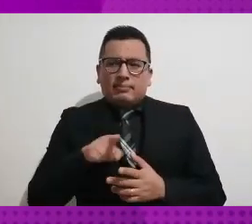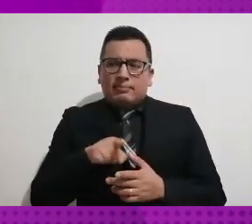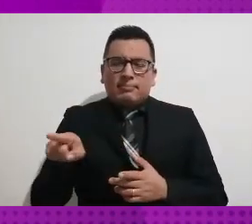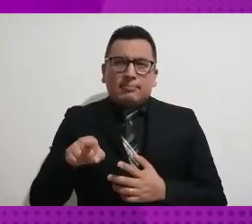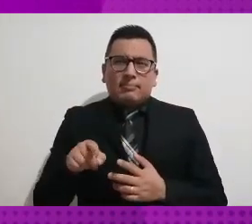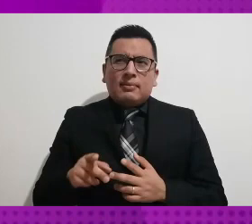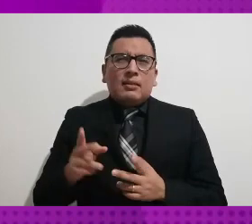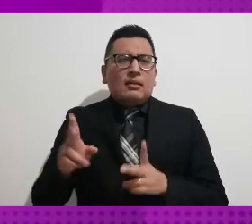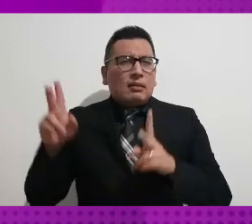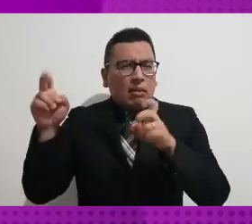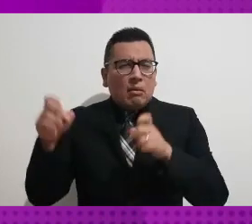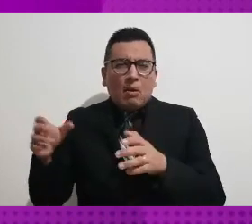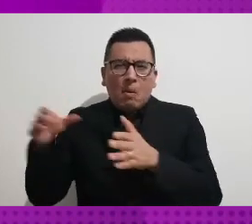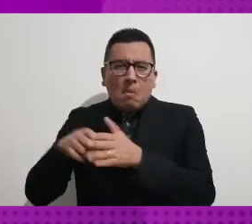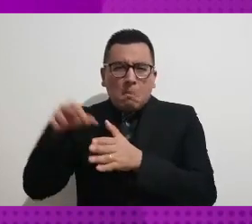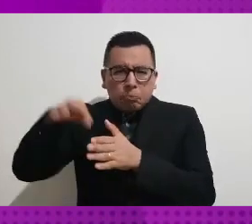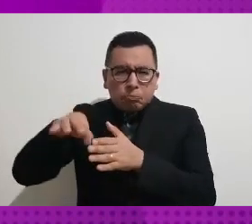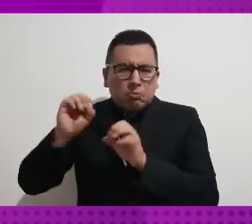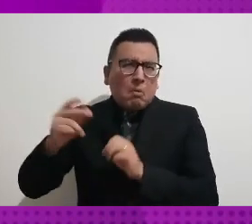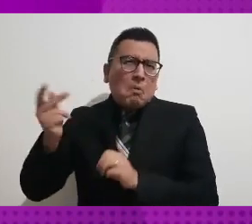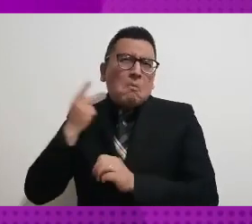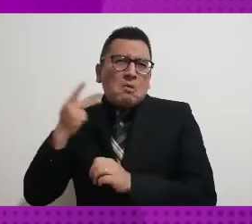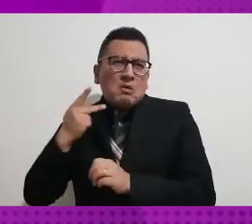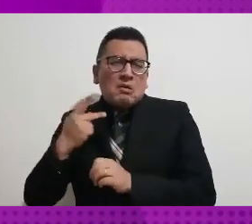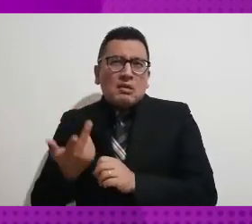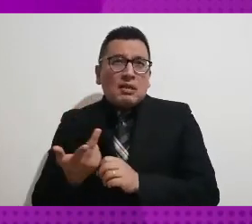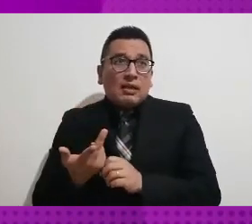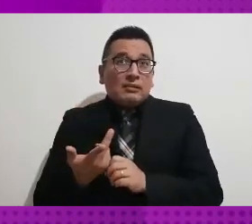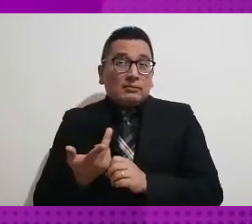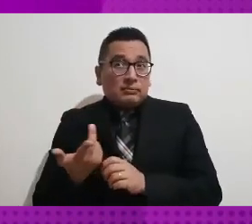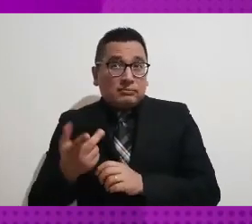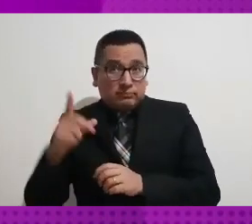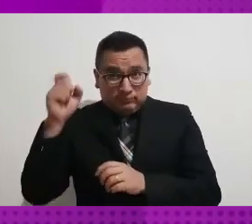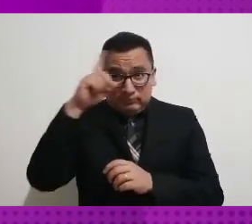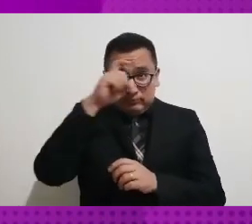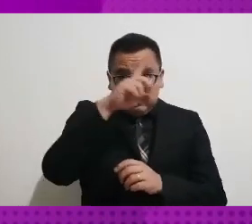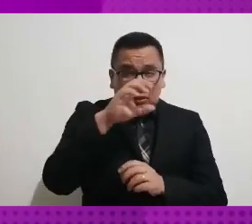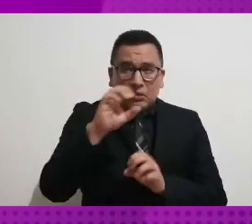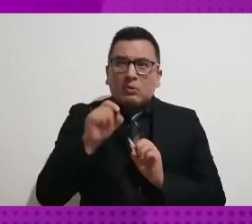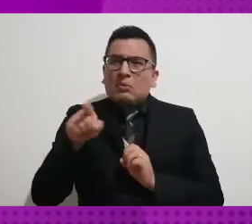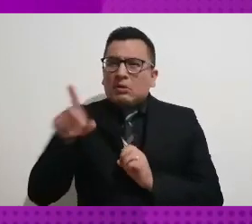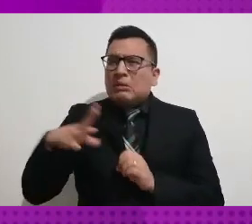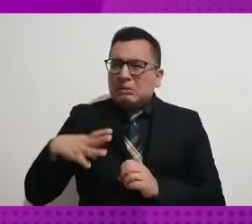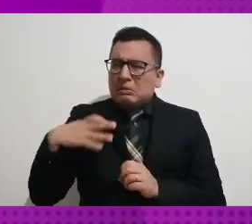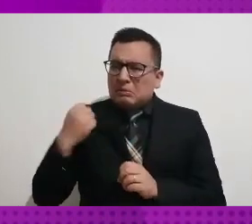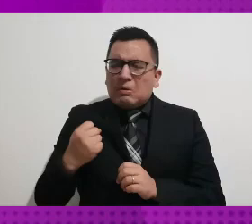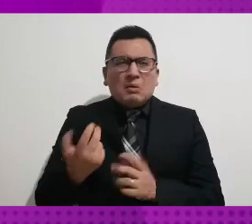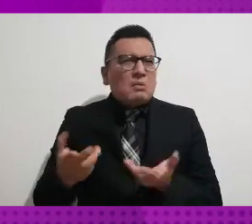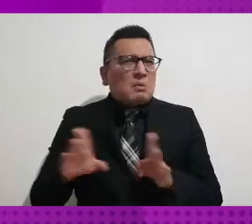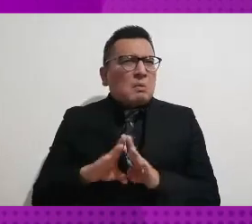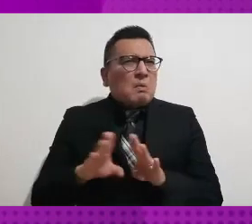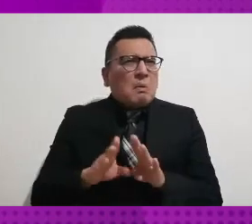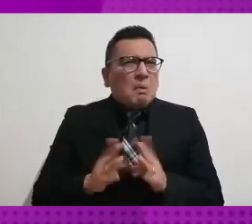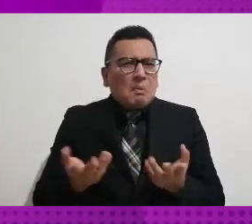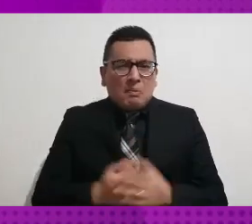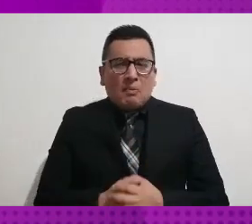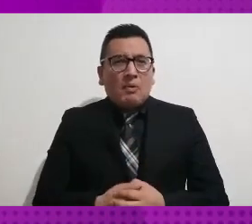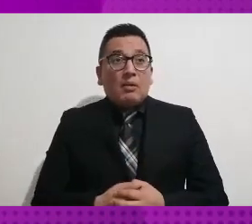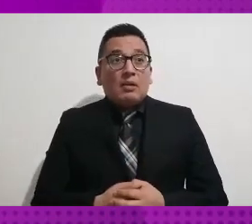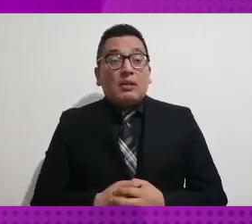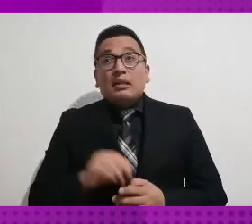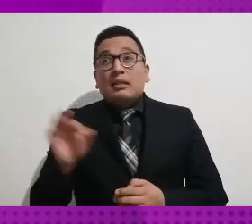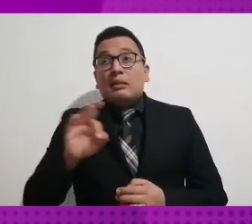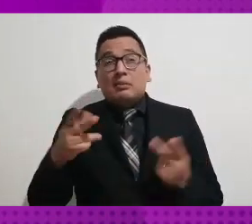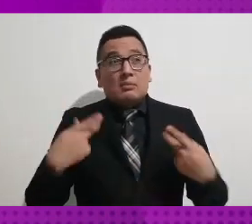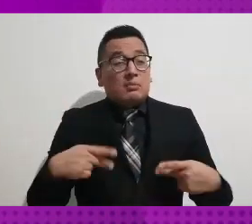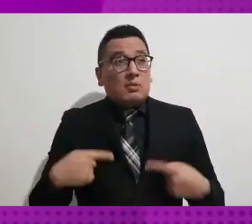Ya me platicaba un poco cómo fue en la parte de los capacitadores, pero ¿cómo ha sido con los votantes? ¿Cómo ha sido con las personas que